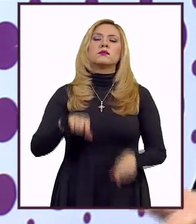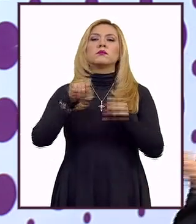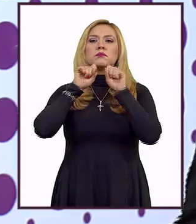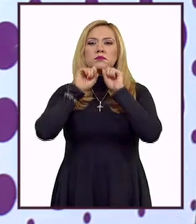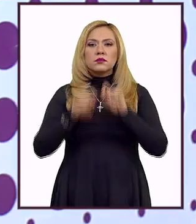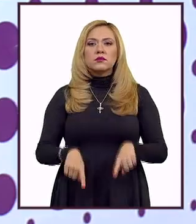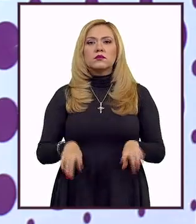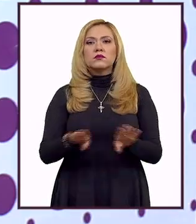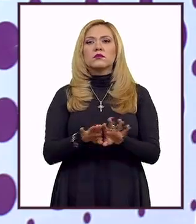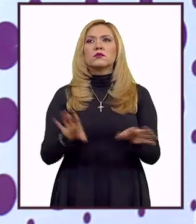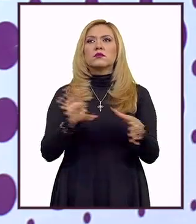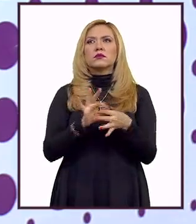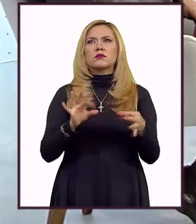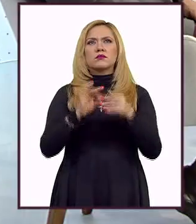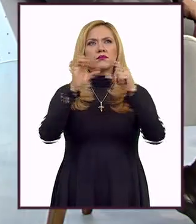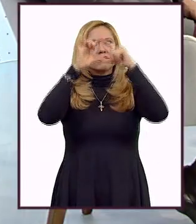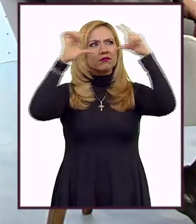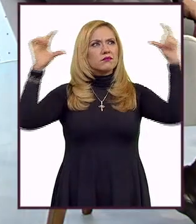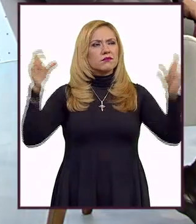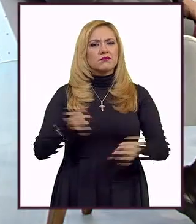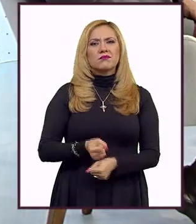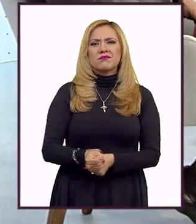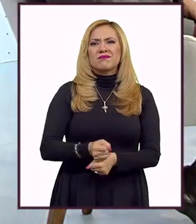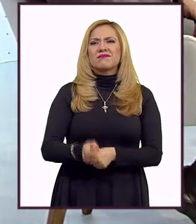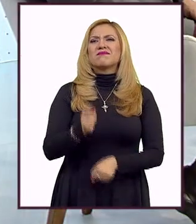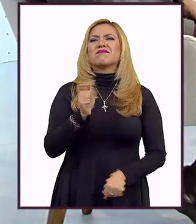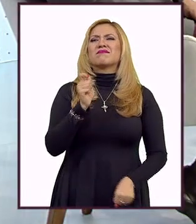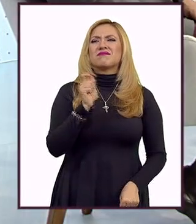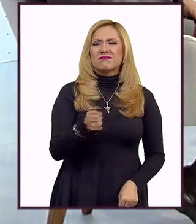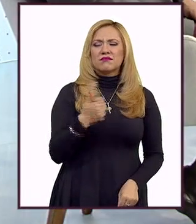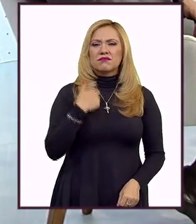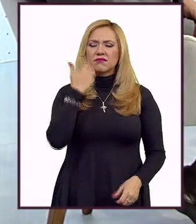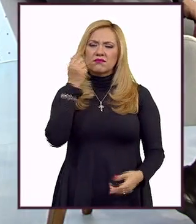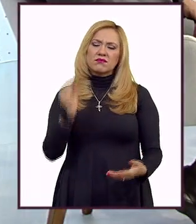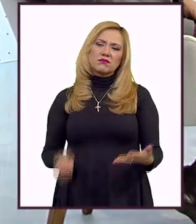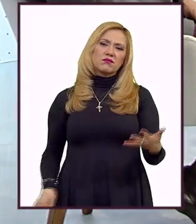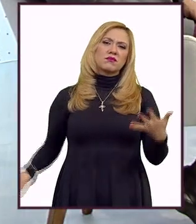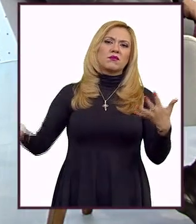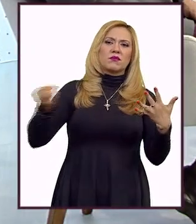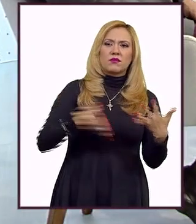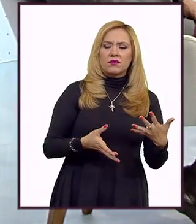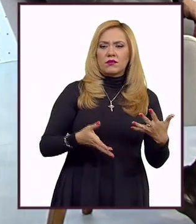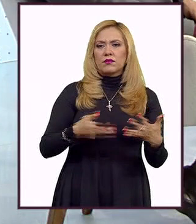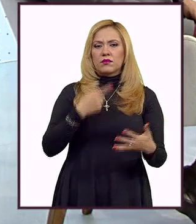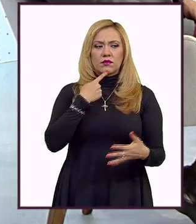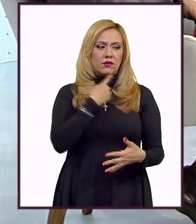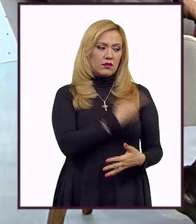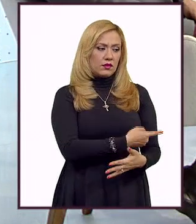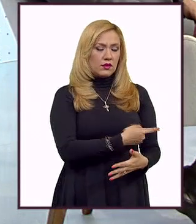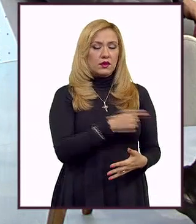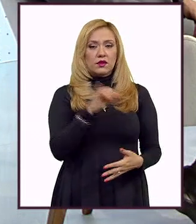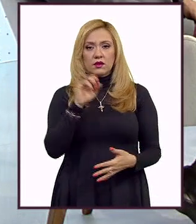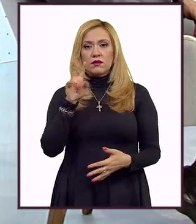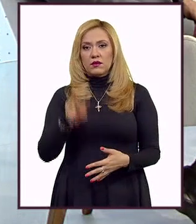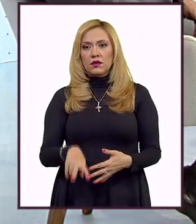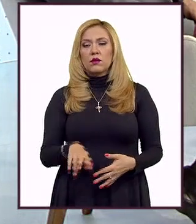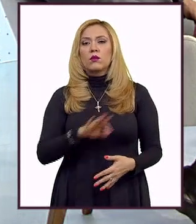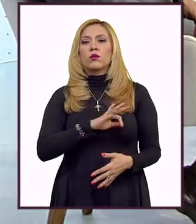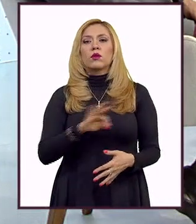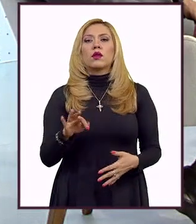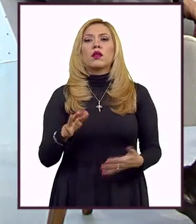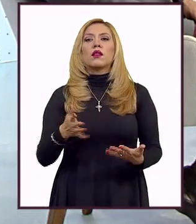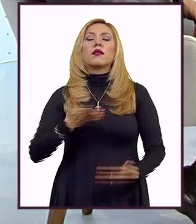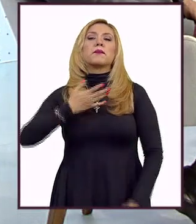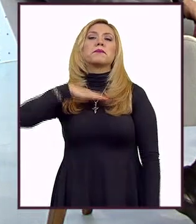relación con la definición de tortura, yo quisiera adherir algo más, que si bien Juan Carlos señala que es un acto, pero también puede ser una